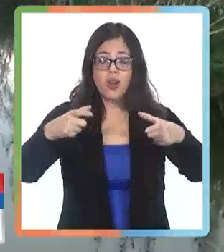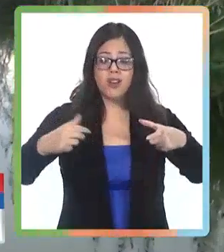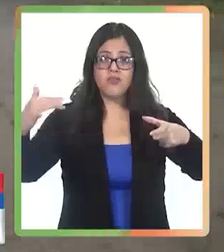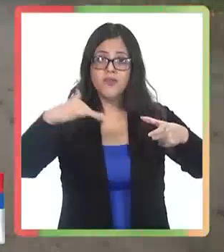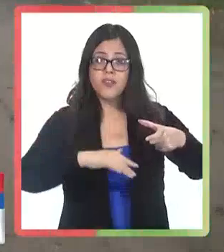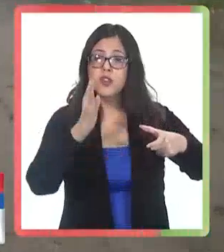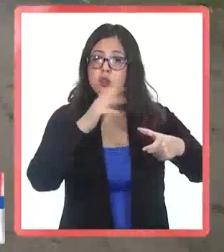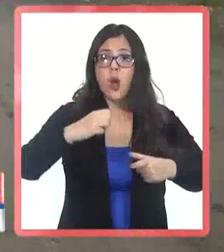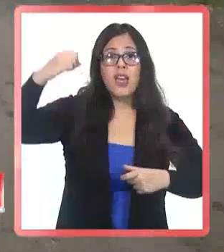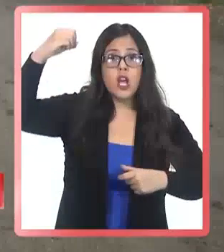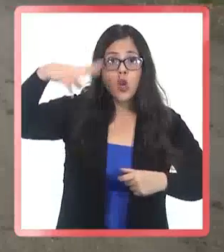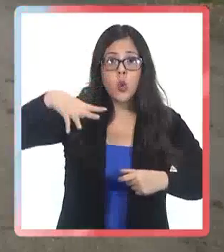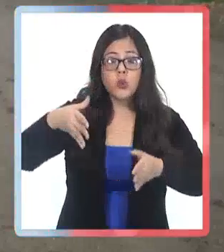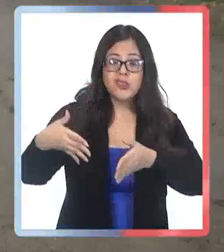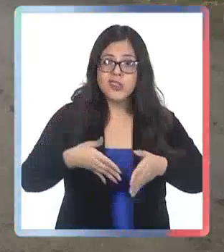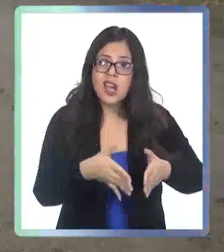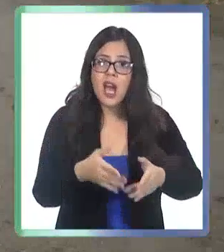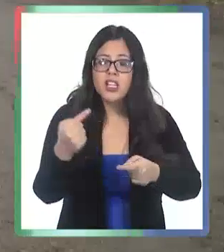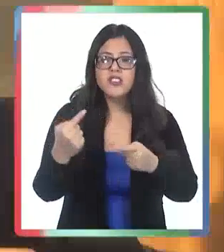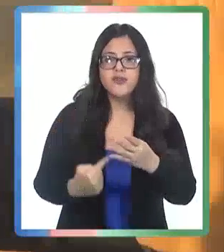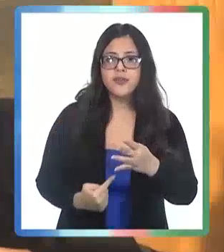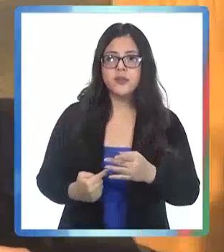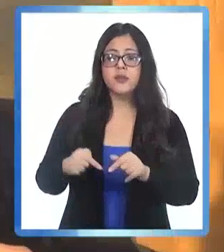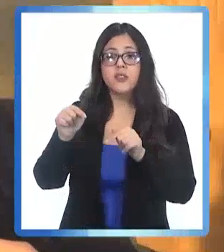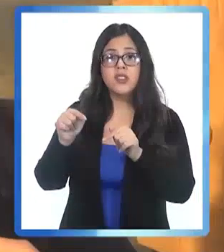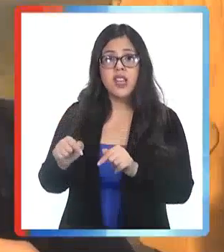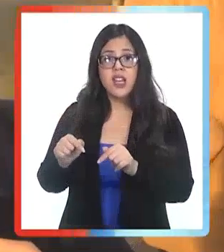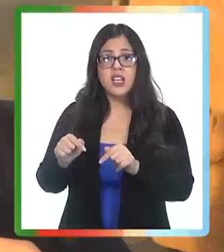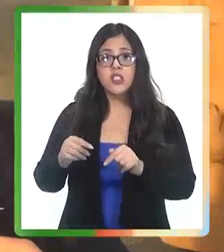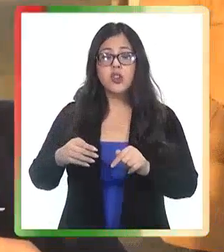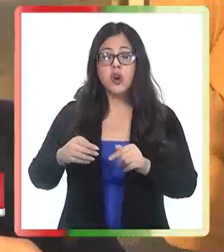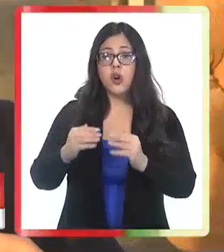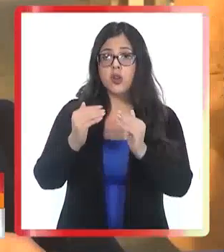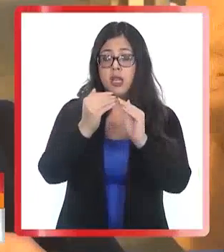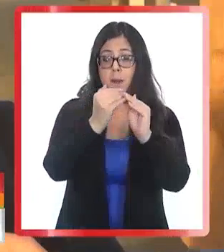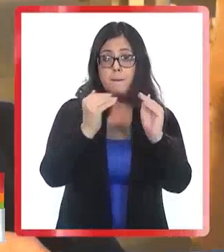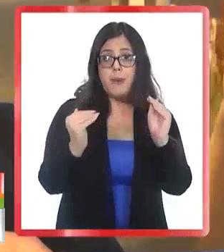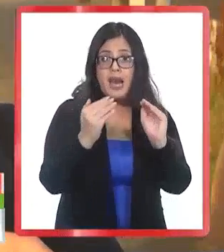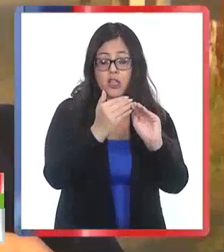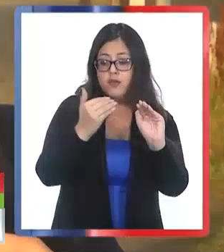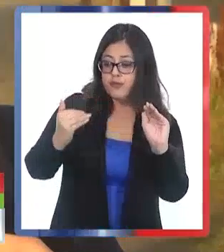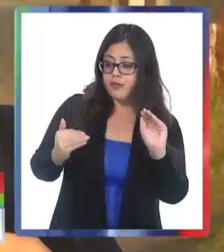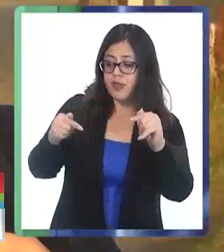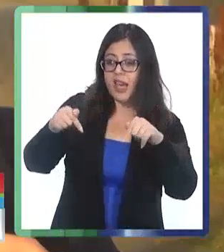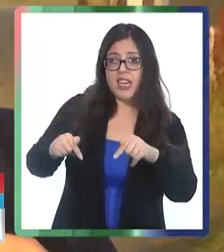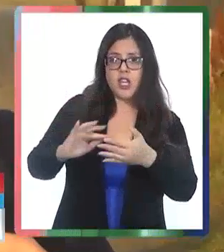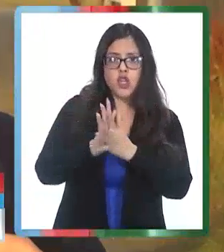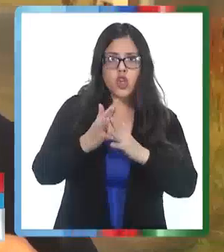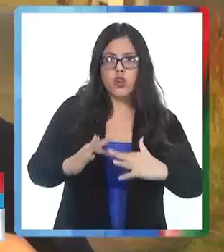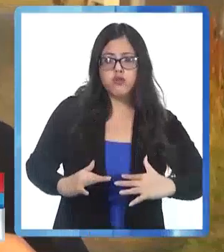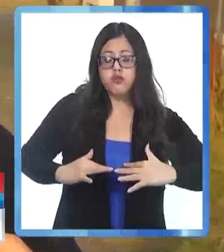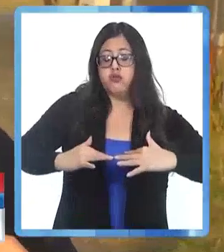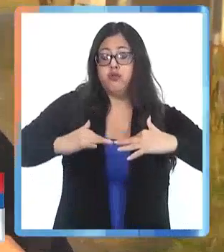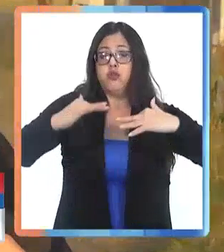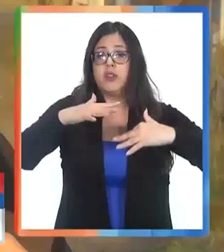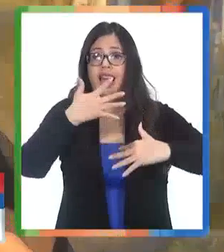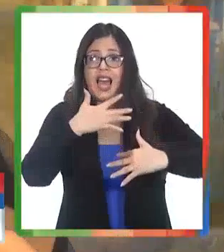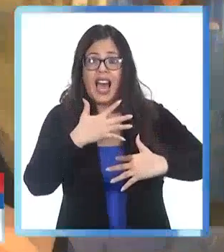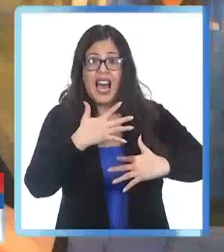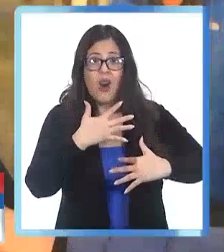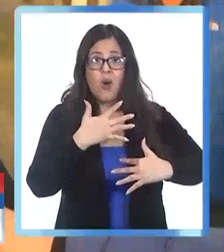alcantarillado, falta de iluminación y de veredas. Es mi fosa, que tengo el patio inundado. Está todo se